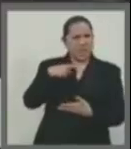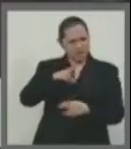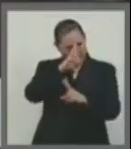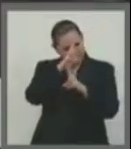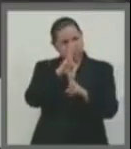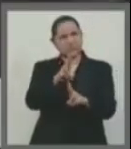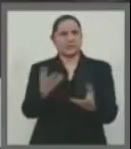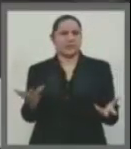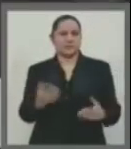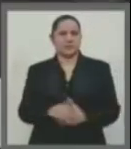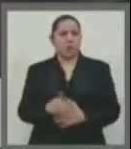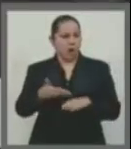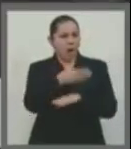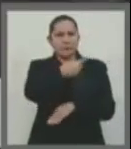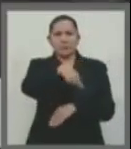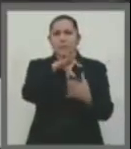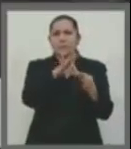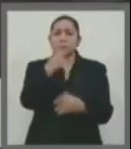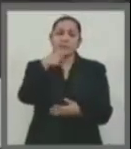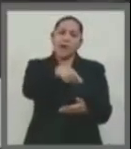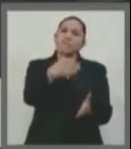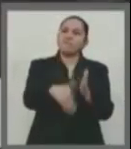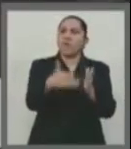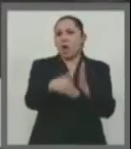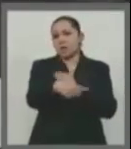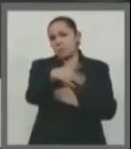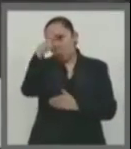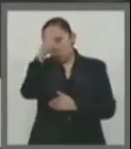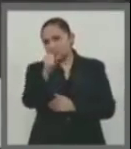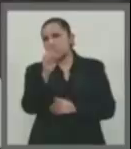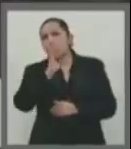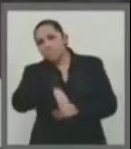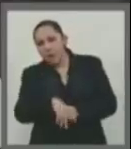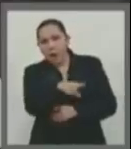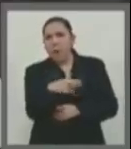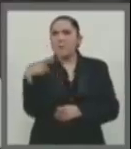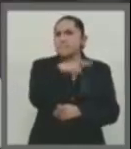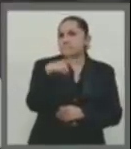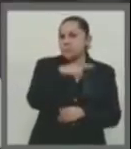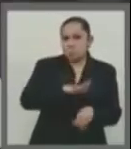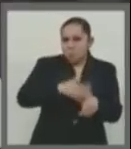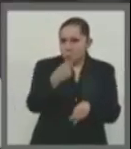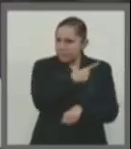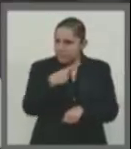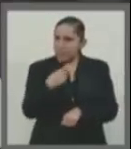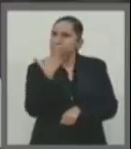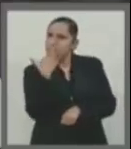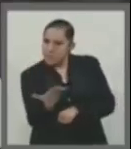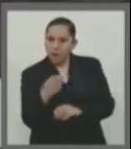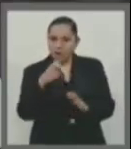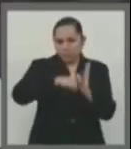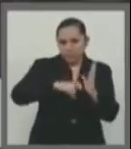inconsistencias, que hay que actualizar conceptos, que por qué la prisa. Sí, estamos de